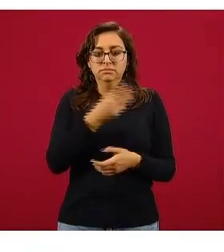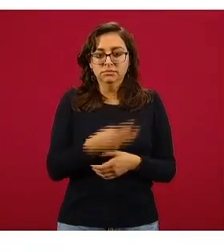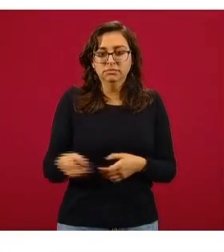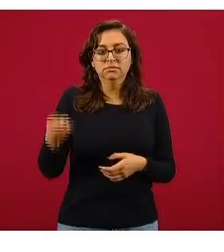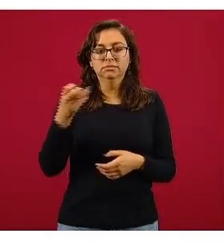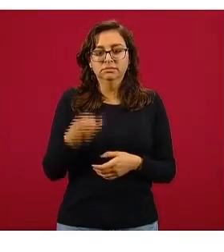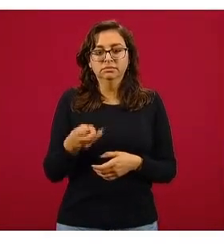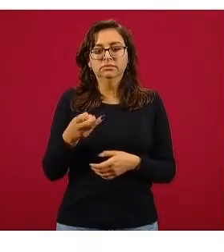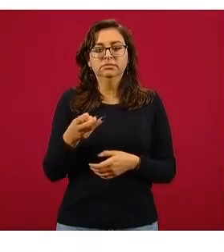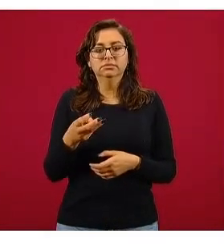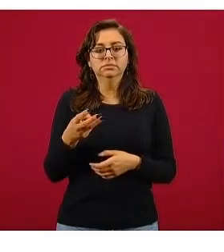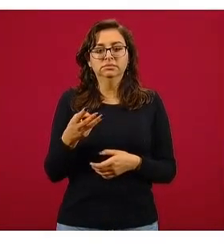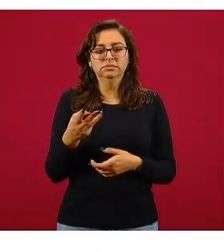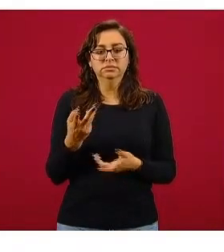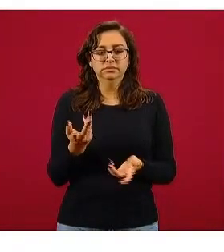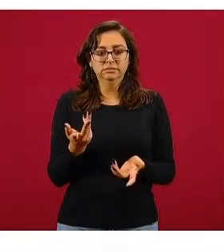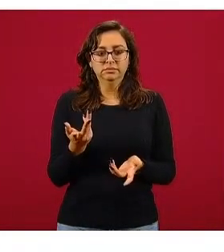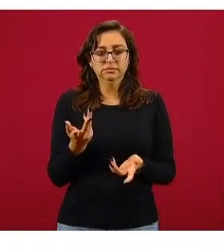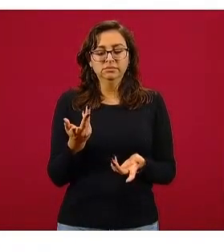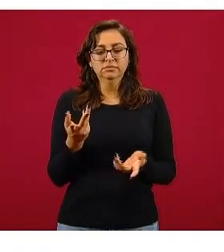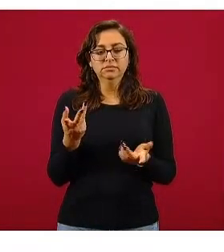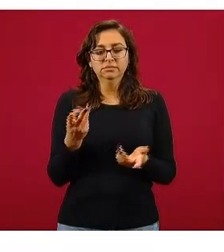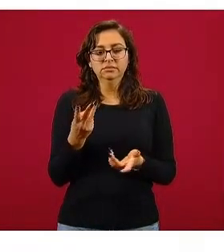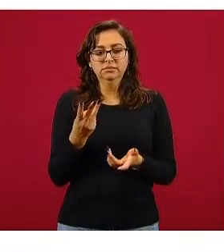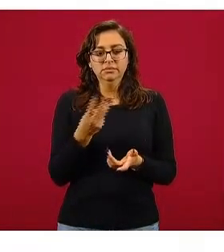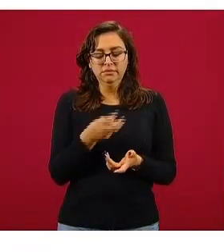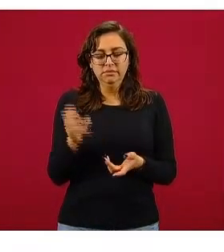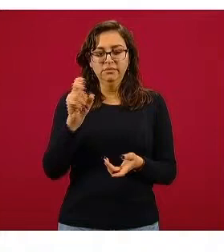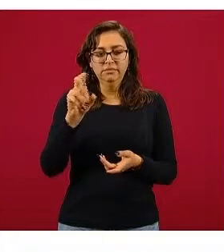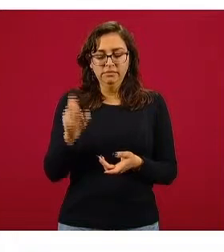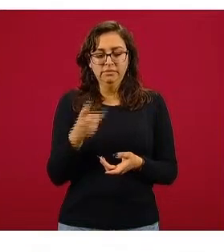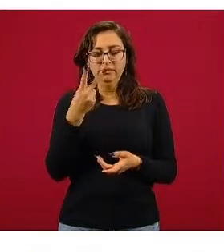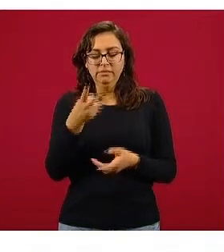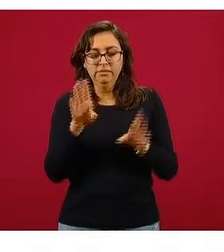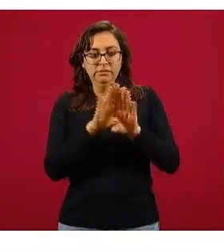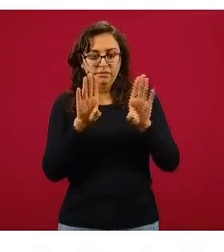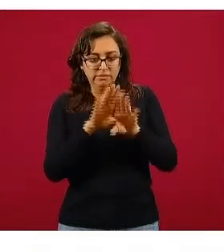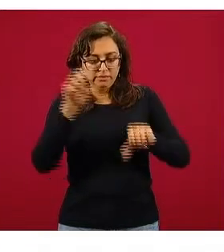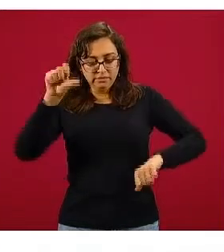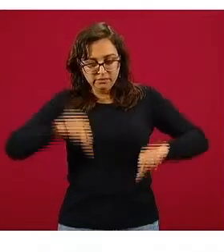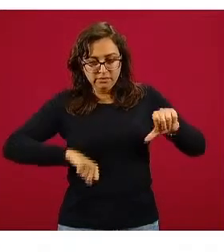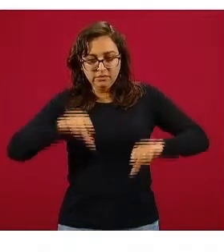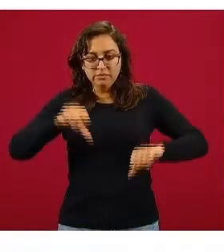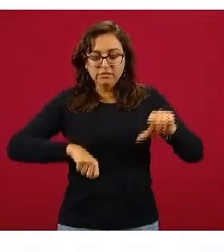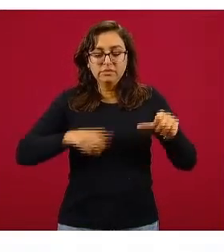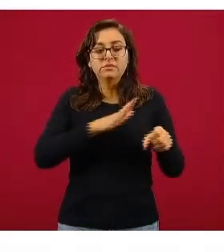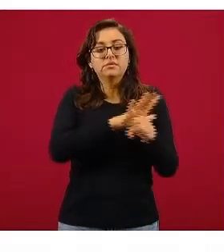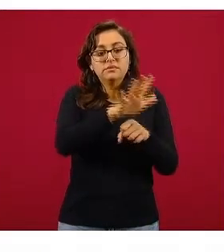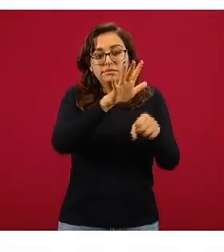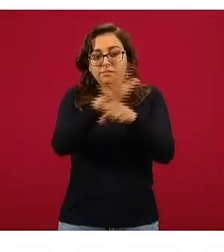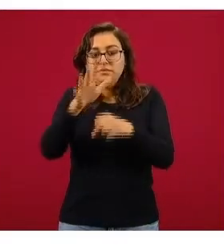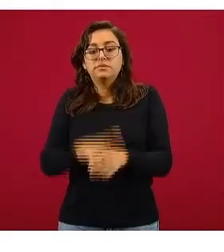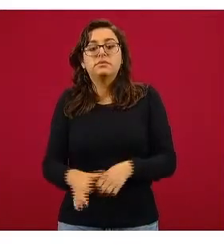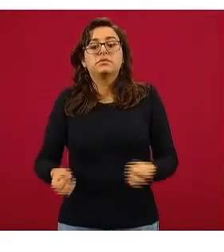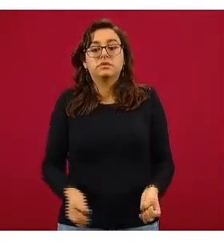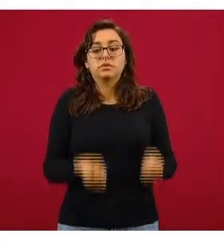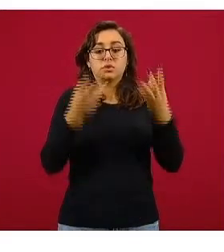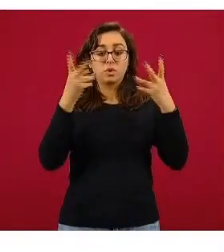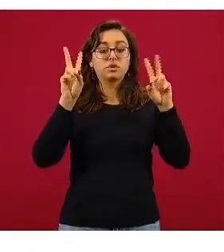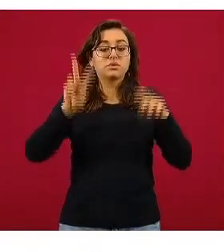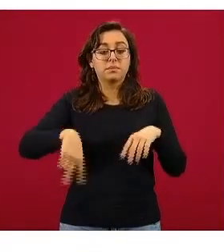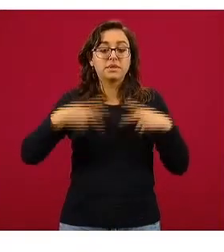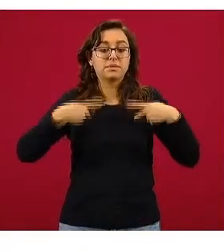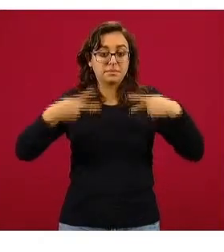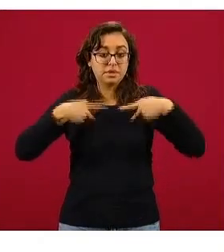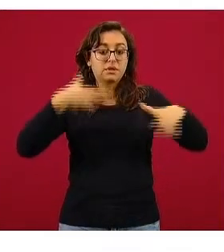de criterios. Los principales criterios es su productividad, es decir, cuántos pacientes realmente tenían la capacidad